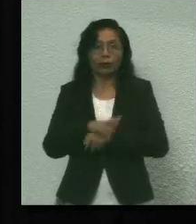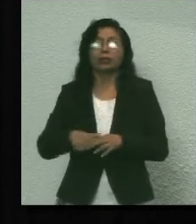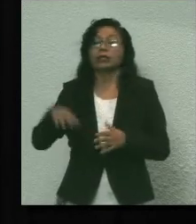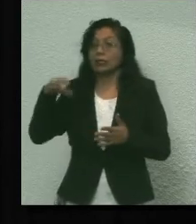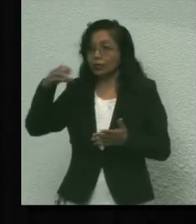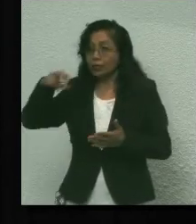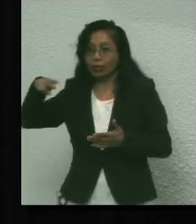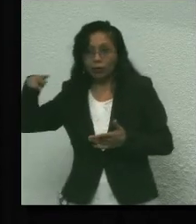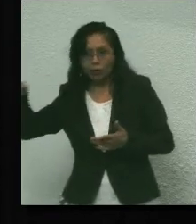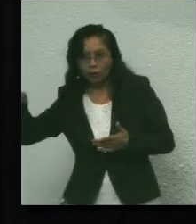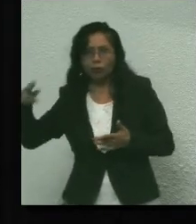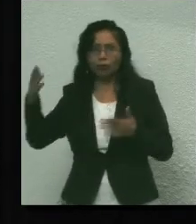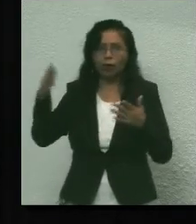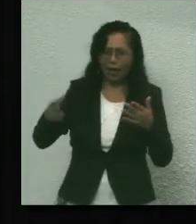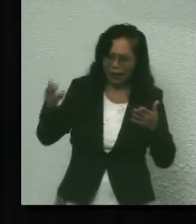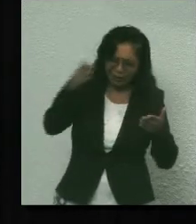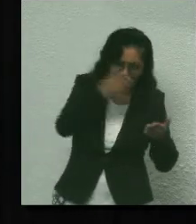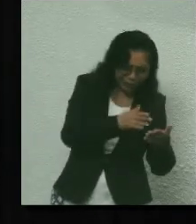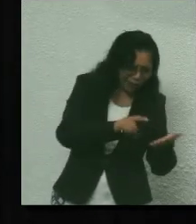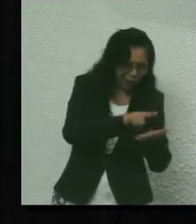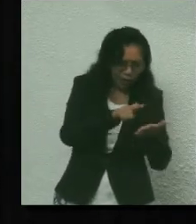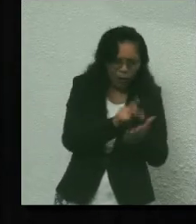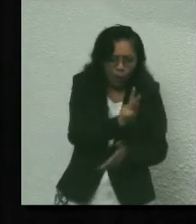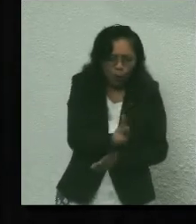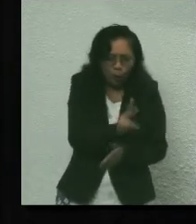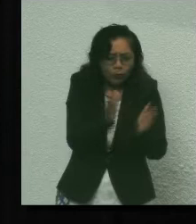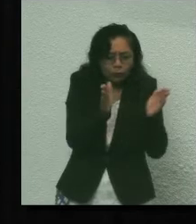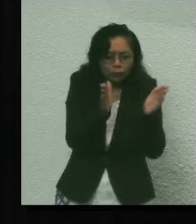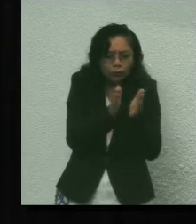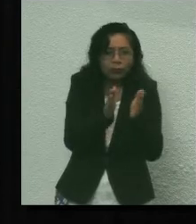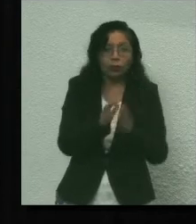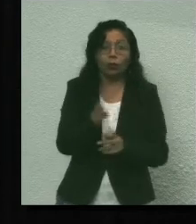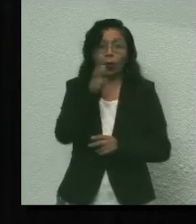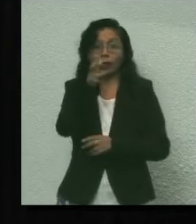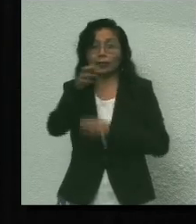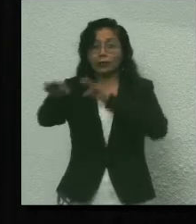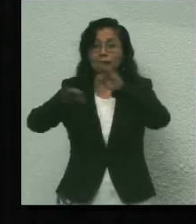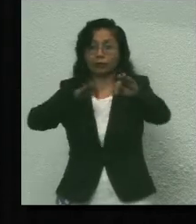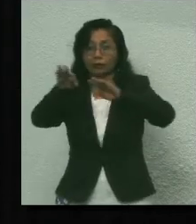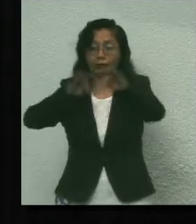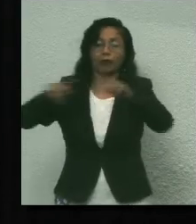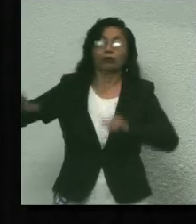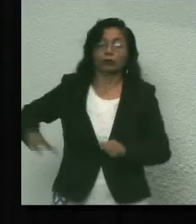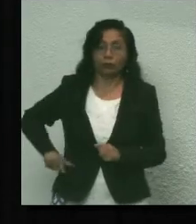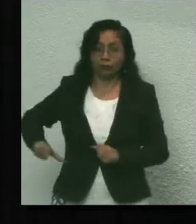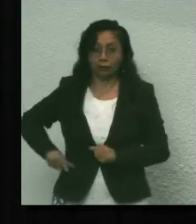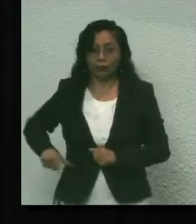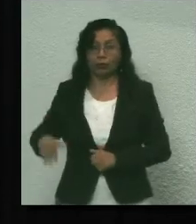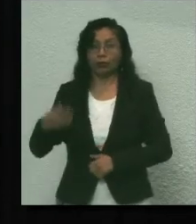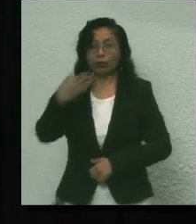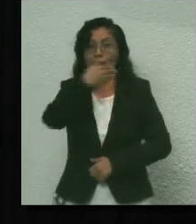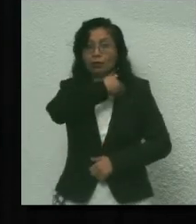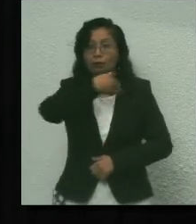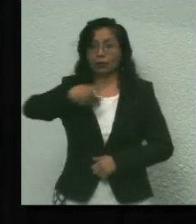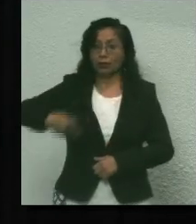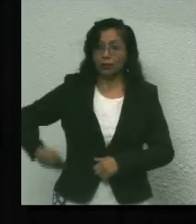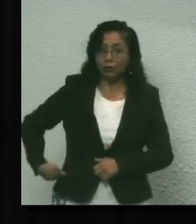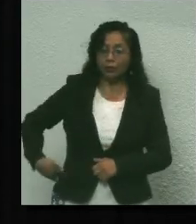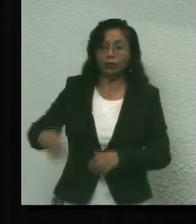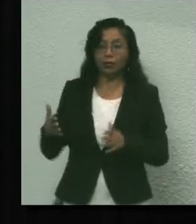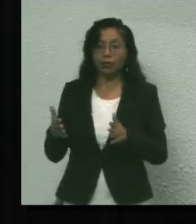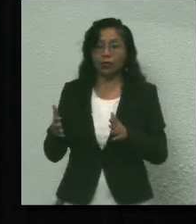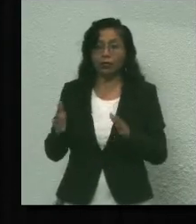hasta la comunidad más pequeña la labor que realiza el gobierno del presidente de la republica ya dio